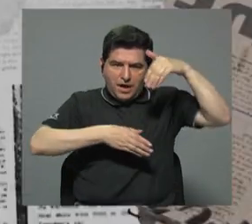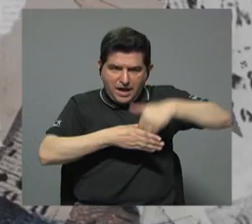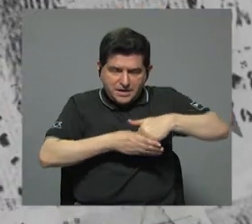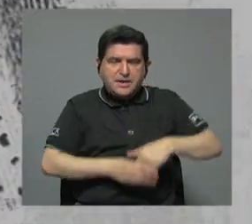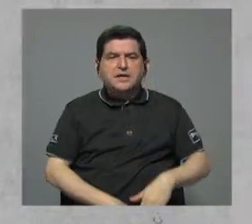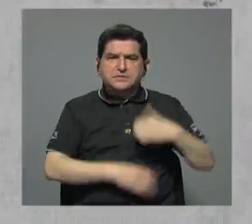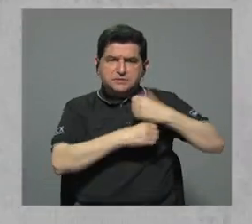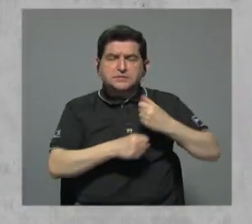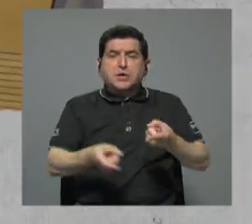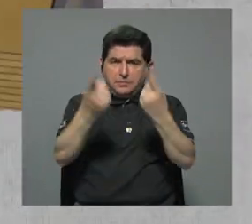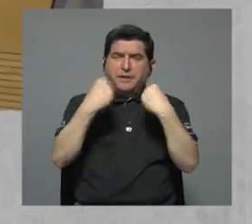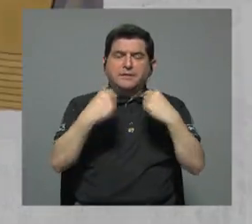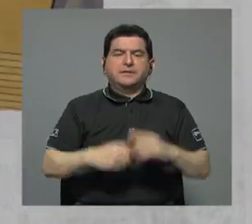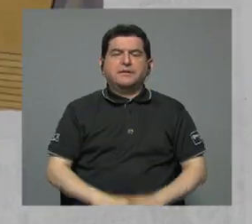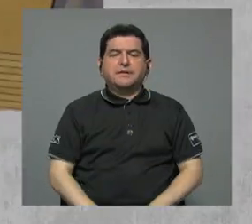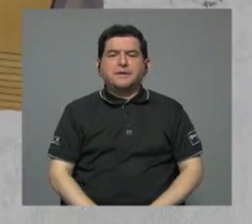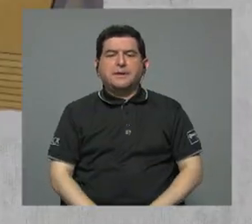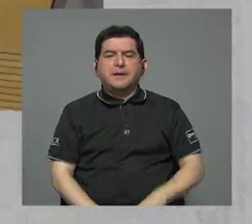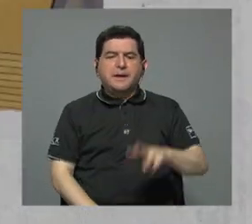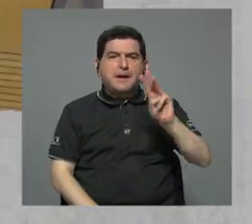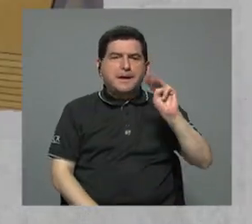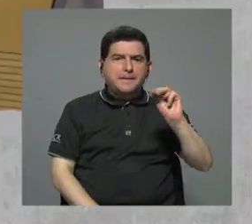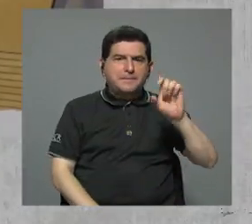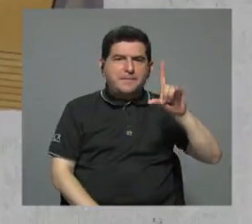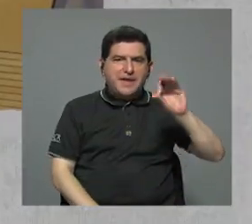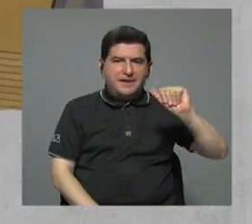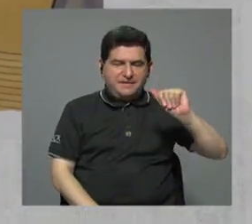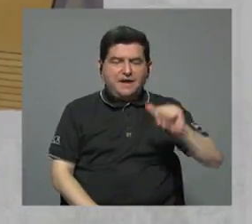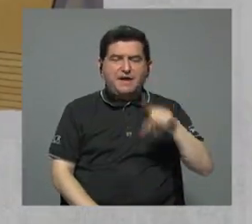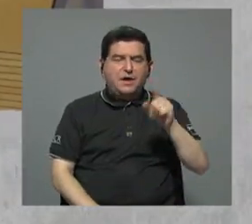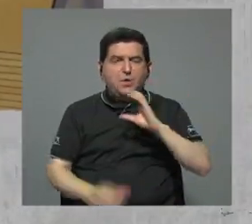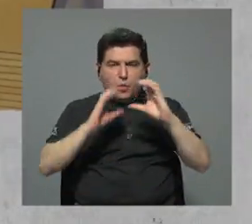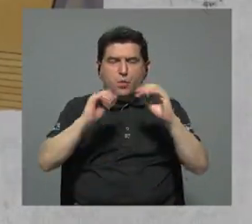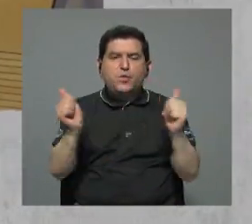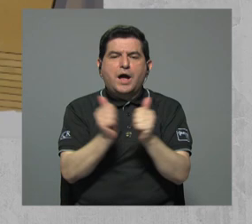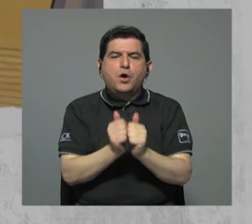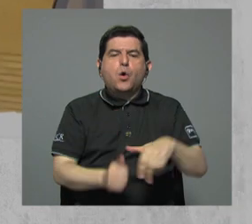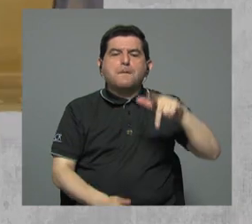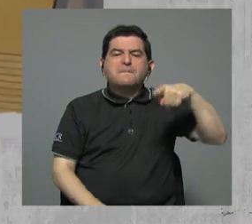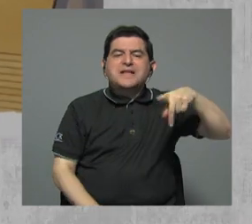vengan a lérida en una conversación con a